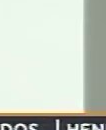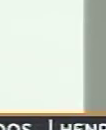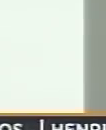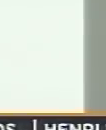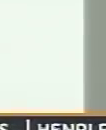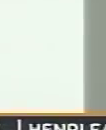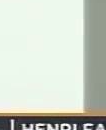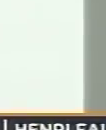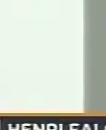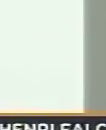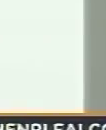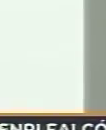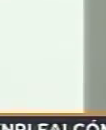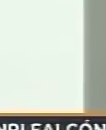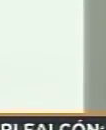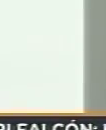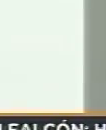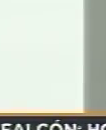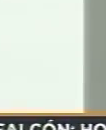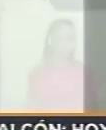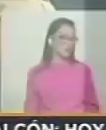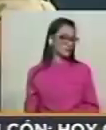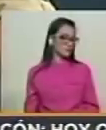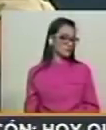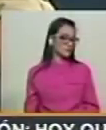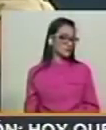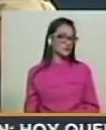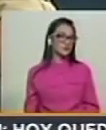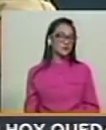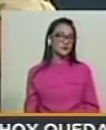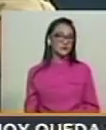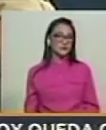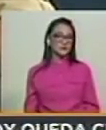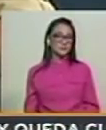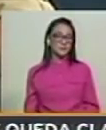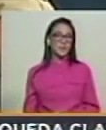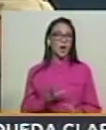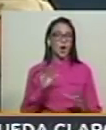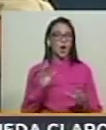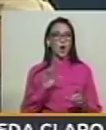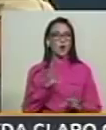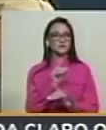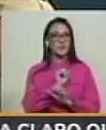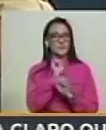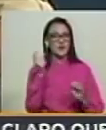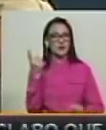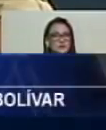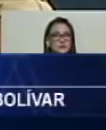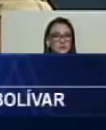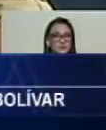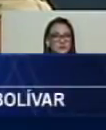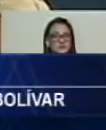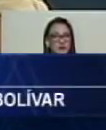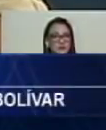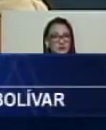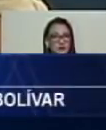de las 8:30 de la mañana a las 9:30 de la mañana, con el doble de muestras. y volvió a dar